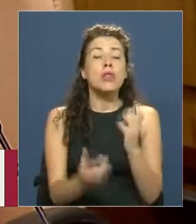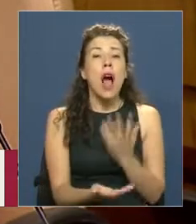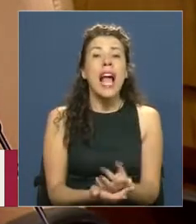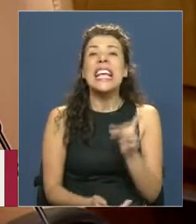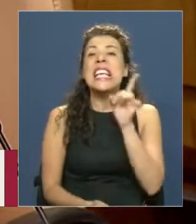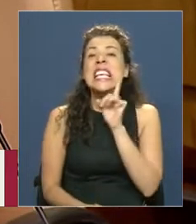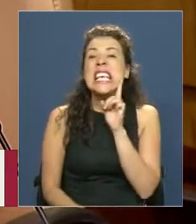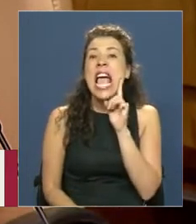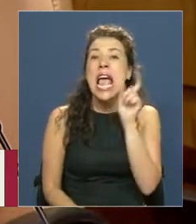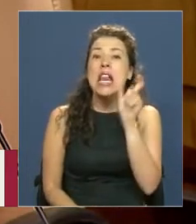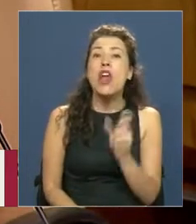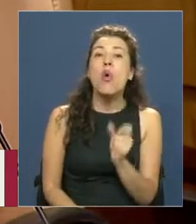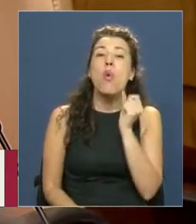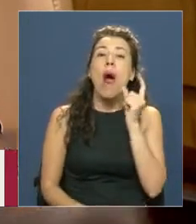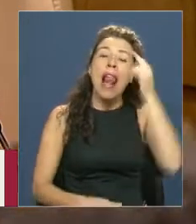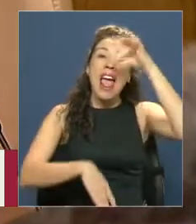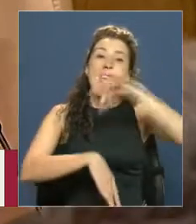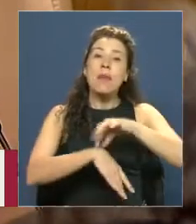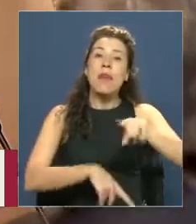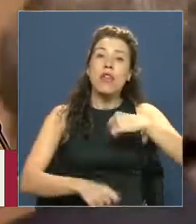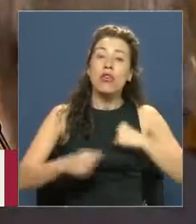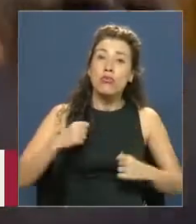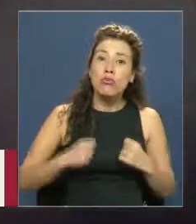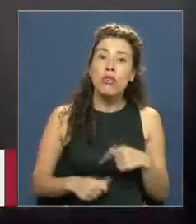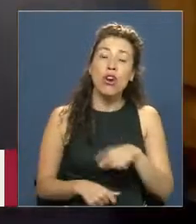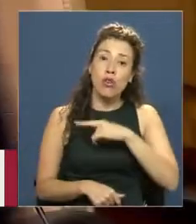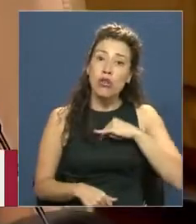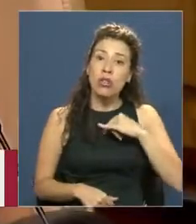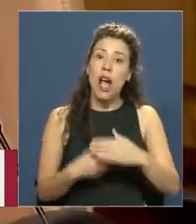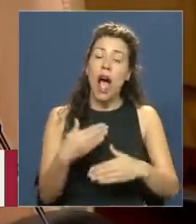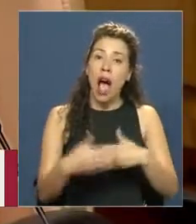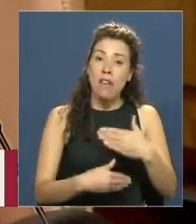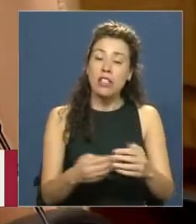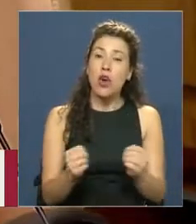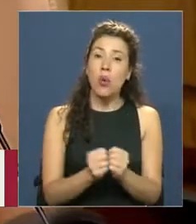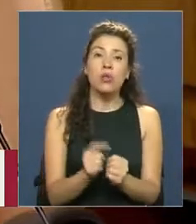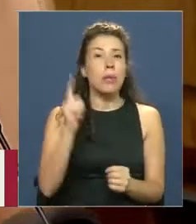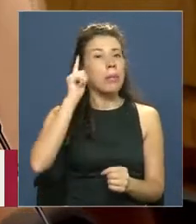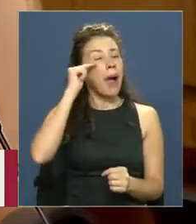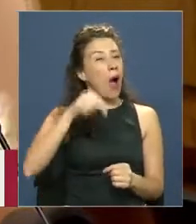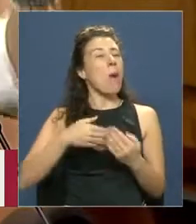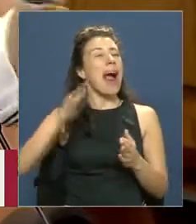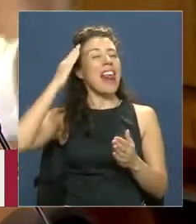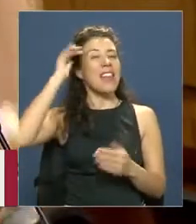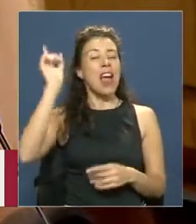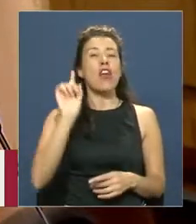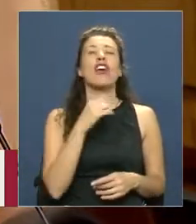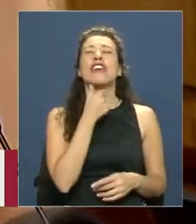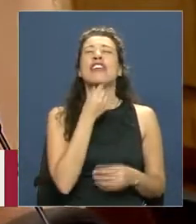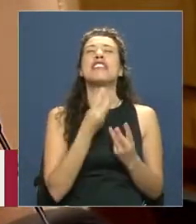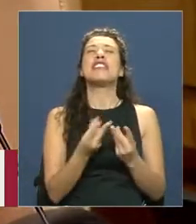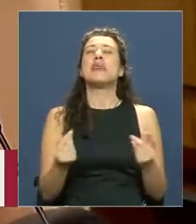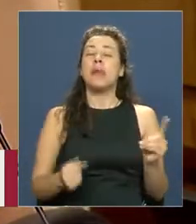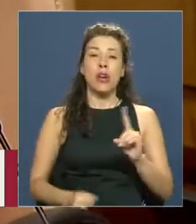son y cuáles son las enfermedades que padecen. Nosotros vamos a seguir avanzando juntos. Este no es cualquier día, no se trata de una simple